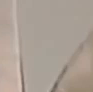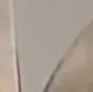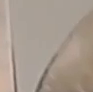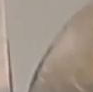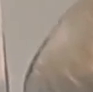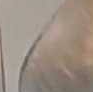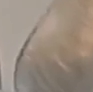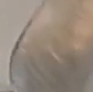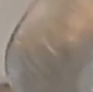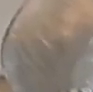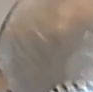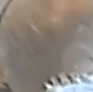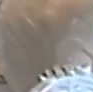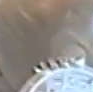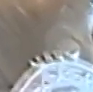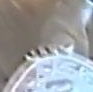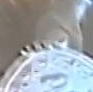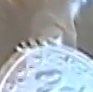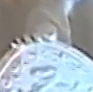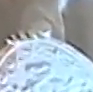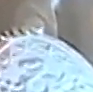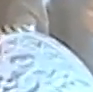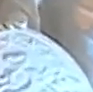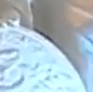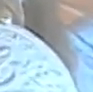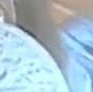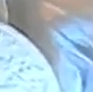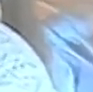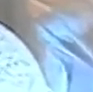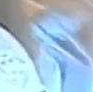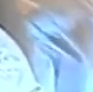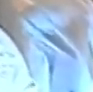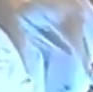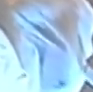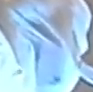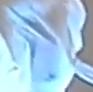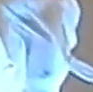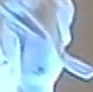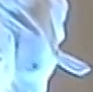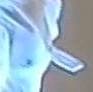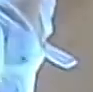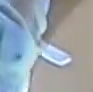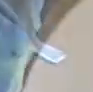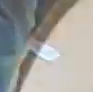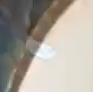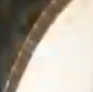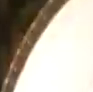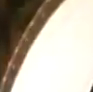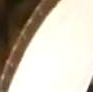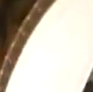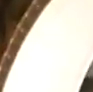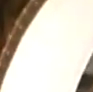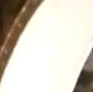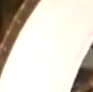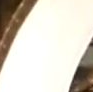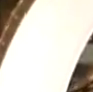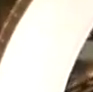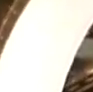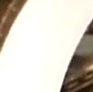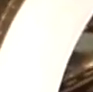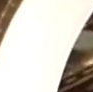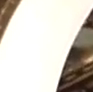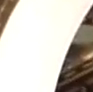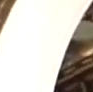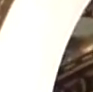de la República Bolivariana de Venezuela y comandante en jefe de la Fuerza Armada Nacional Bolivariana, en compañía de la